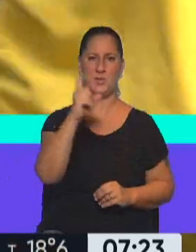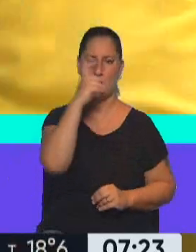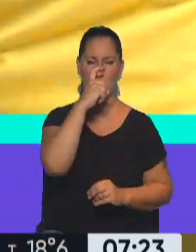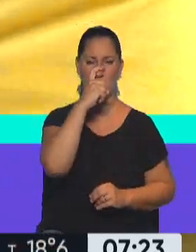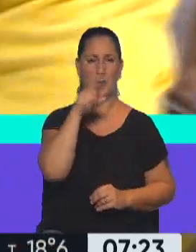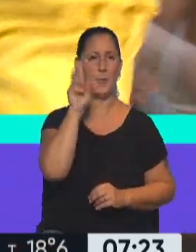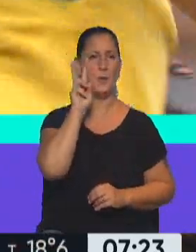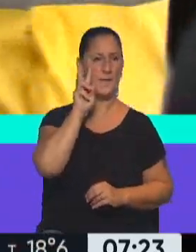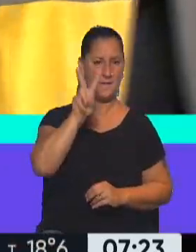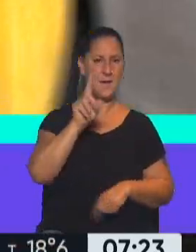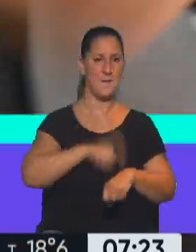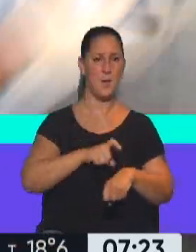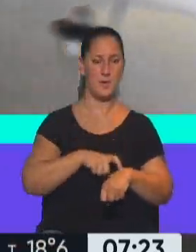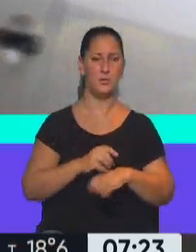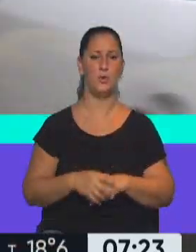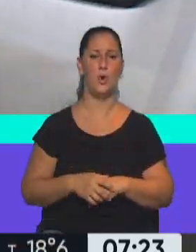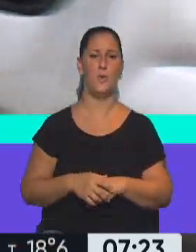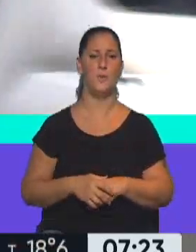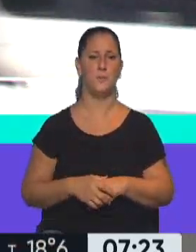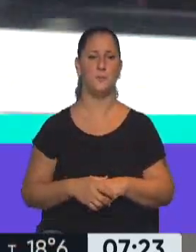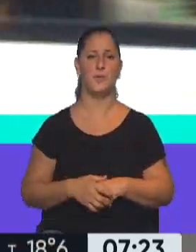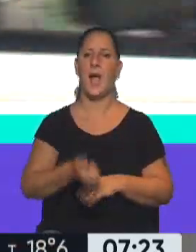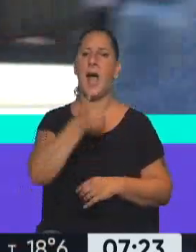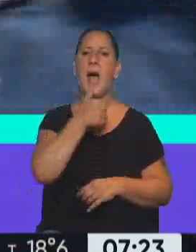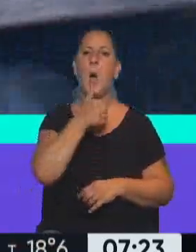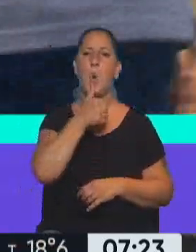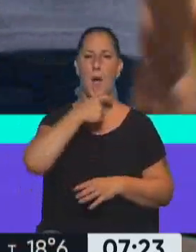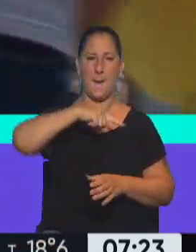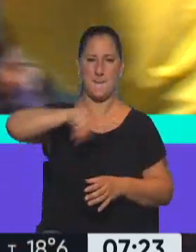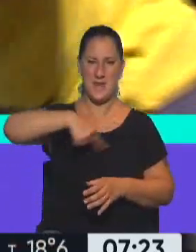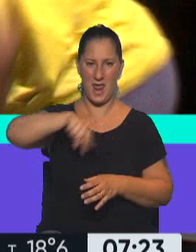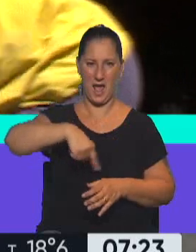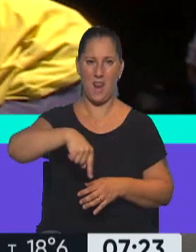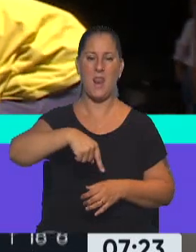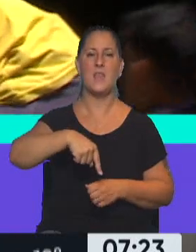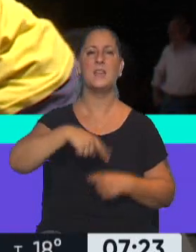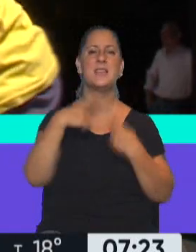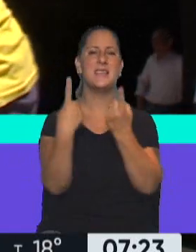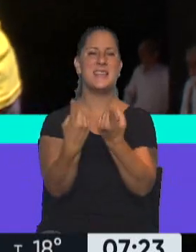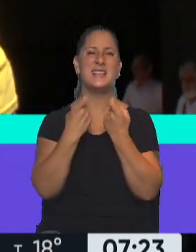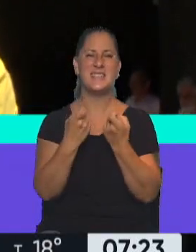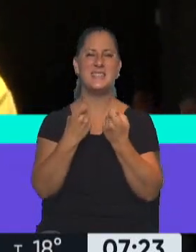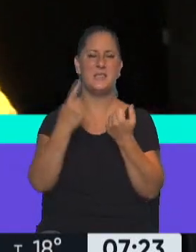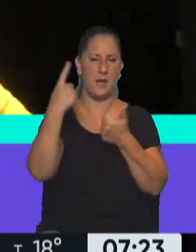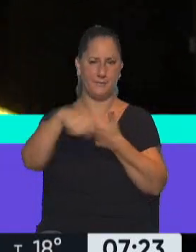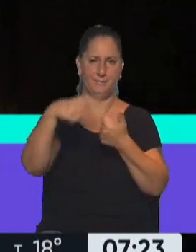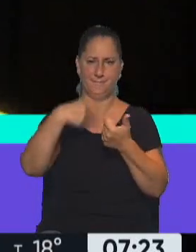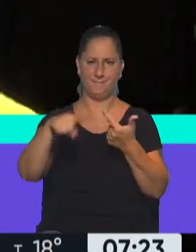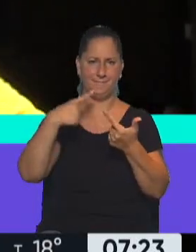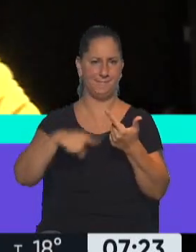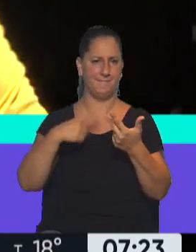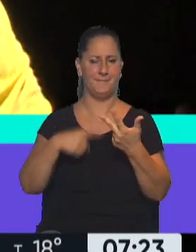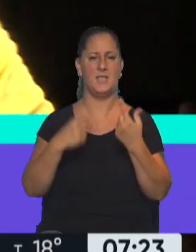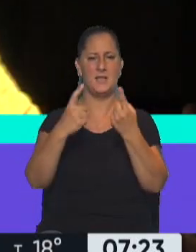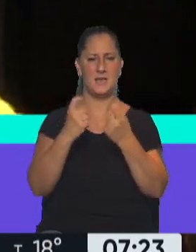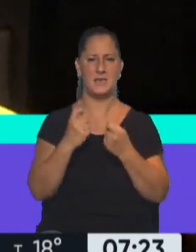Ustedes están viendo en estos momentos, están bajando agua mineral. Se están necesitando muchísimas cosas. Se están